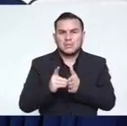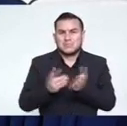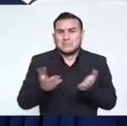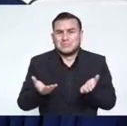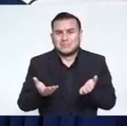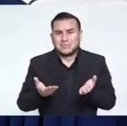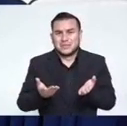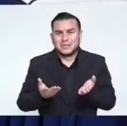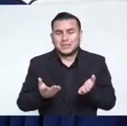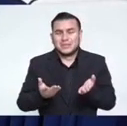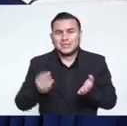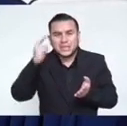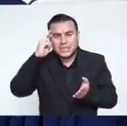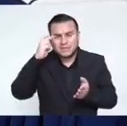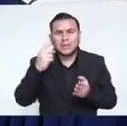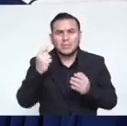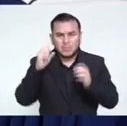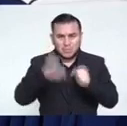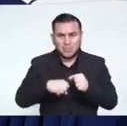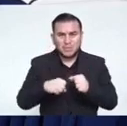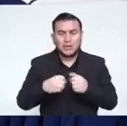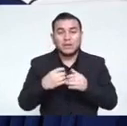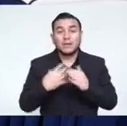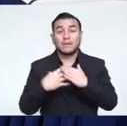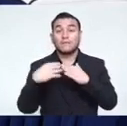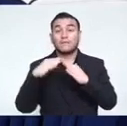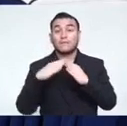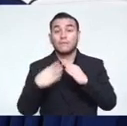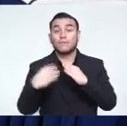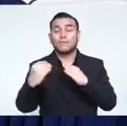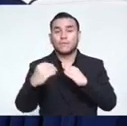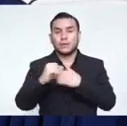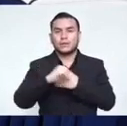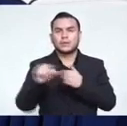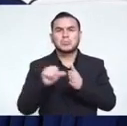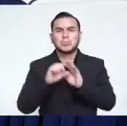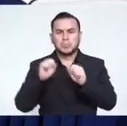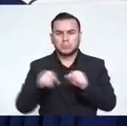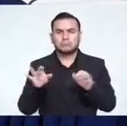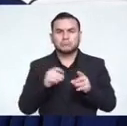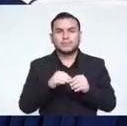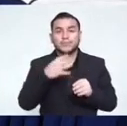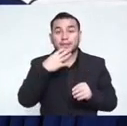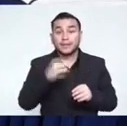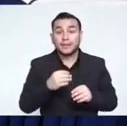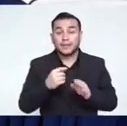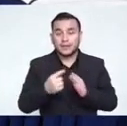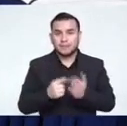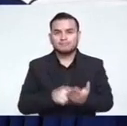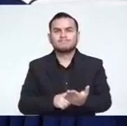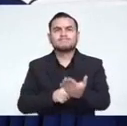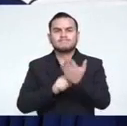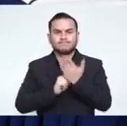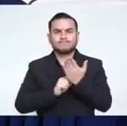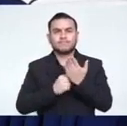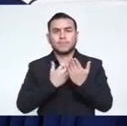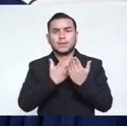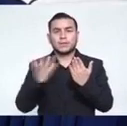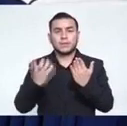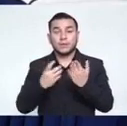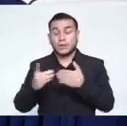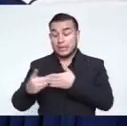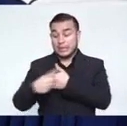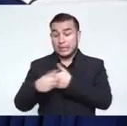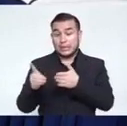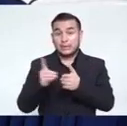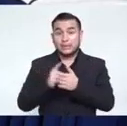logro entender, pues. Y repito, si me demuestran los diputados de que lo que se habla en el